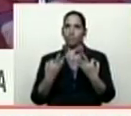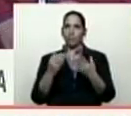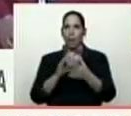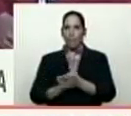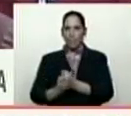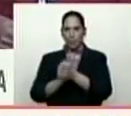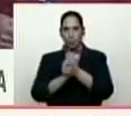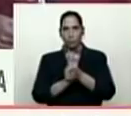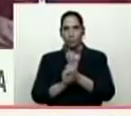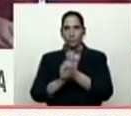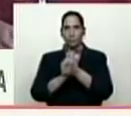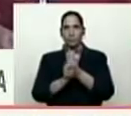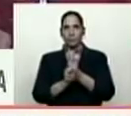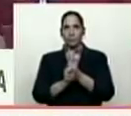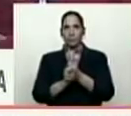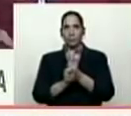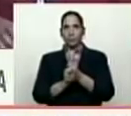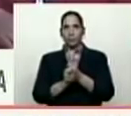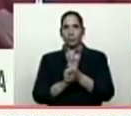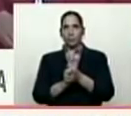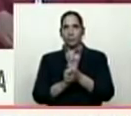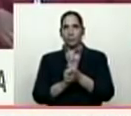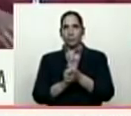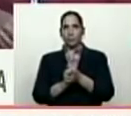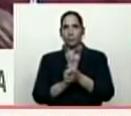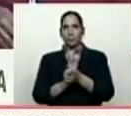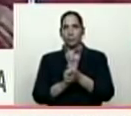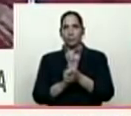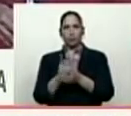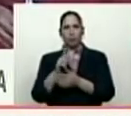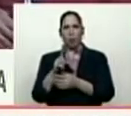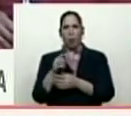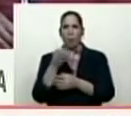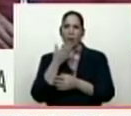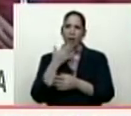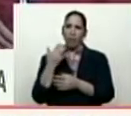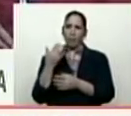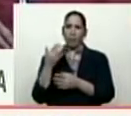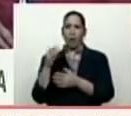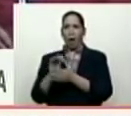amigos. No de los que valen 3 lochas o un cargo.